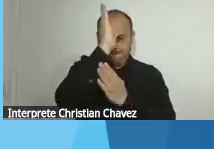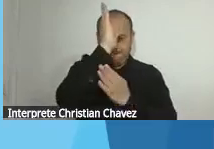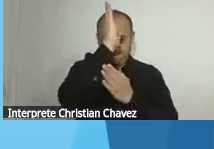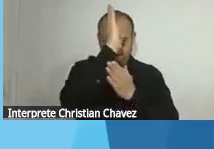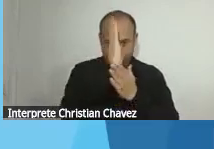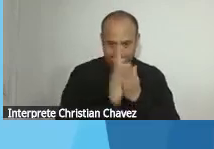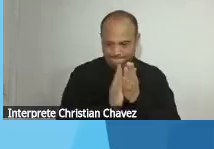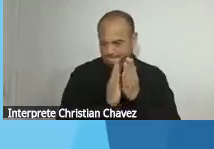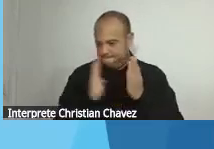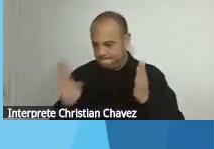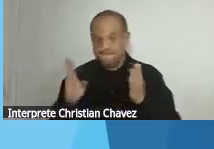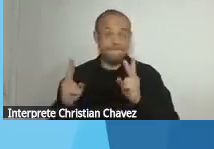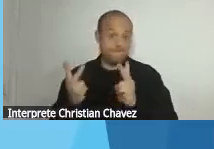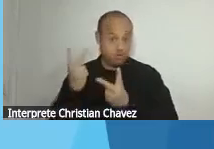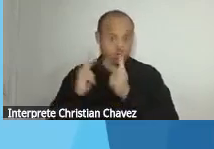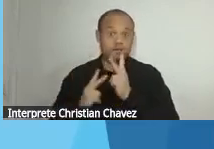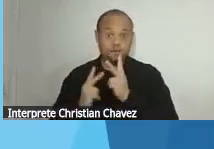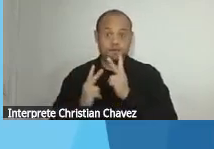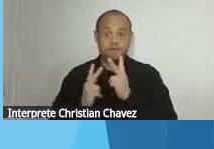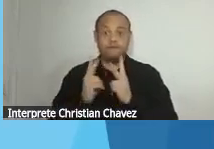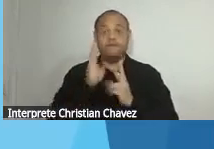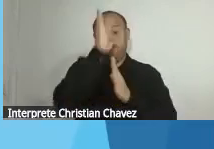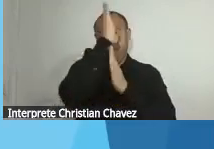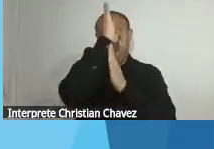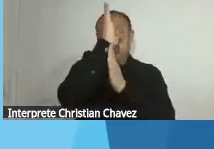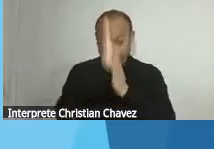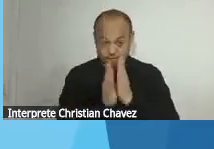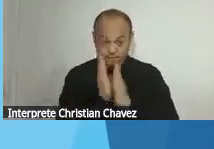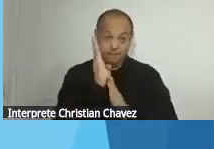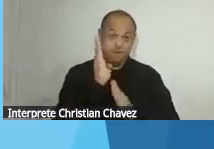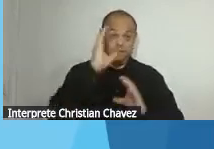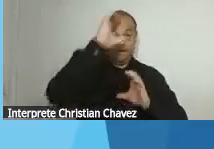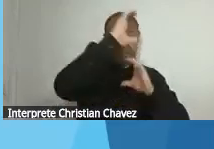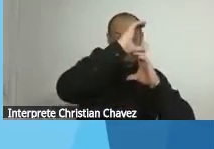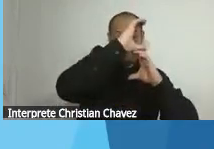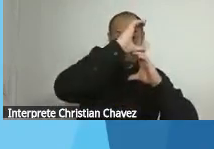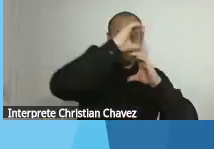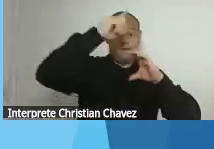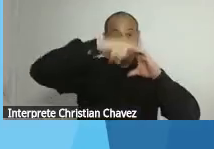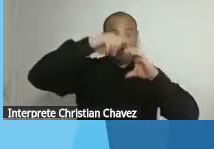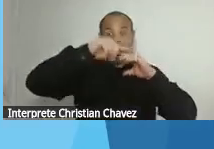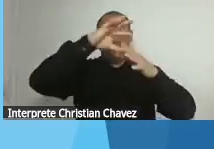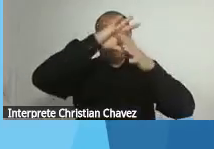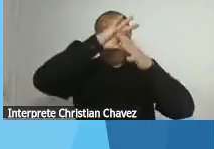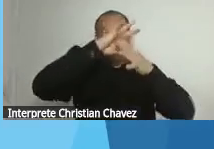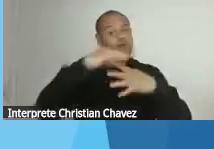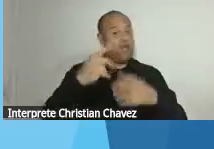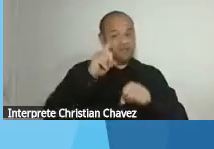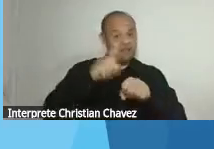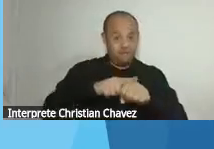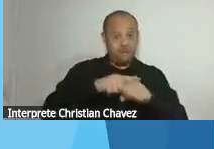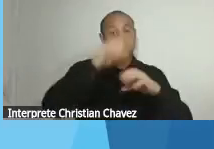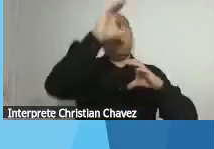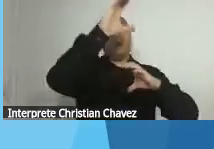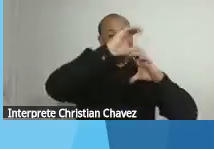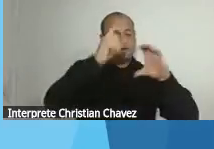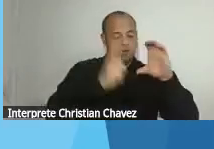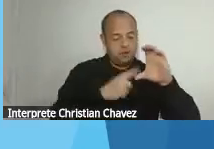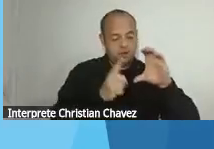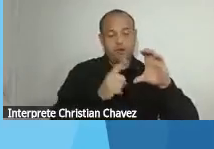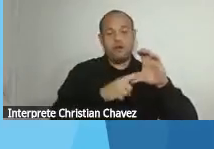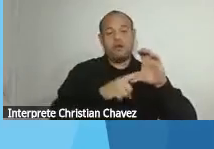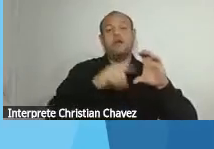Un 25% va a ser de alimentos de origen animal y el otro 25% de cereales,